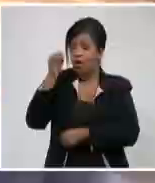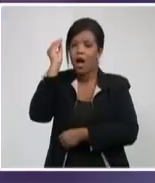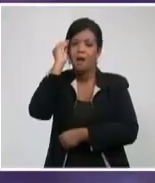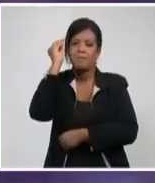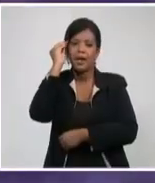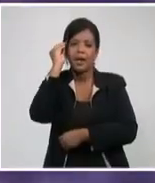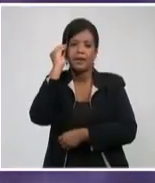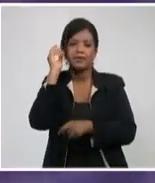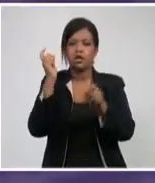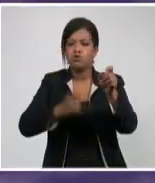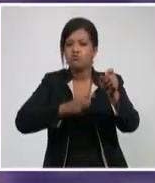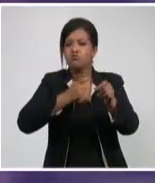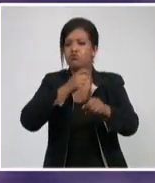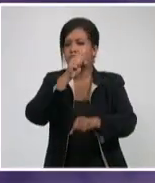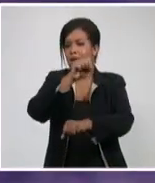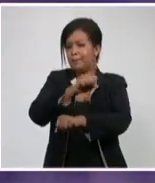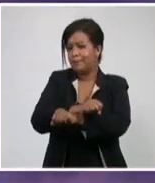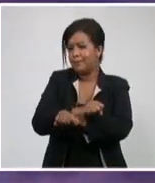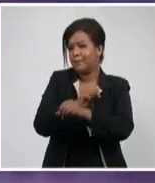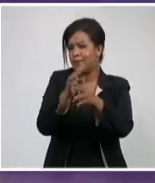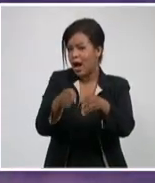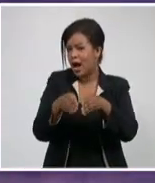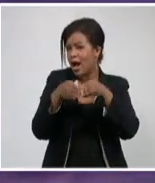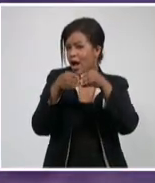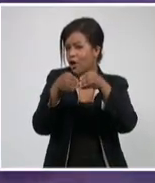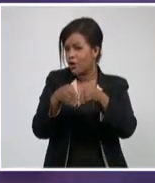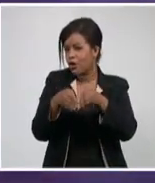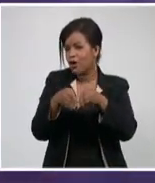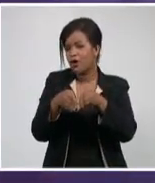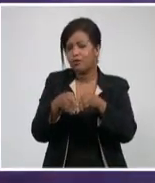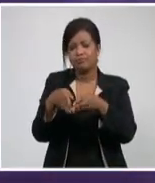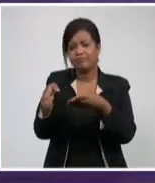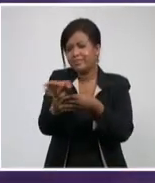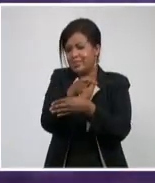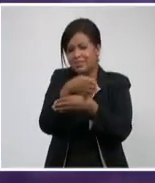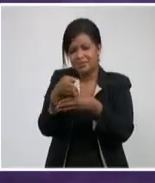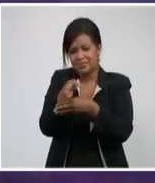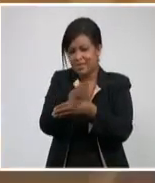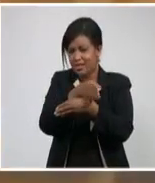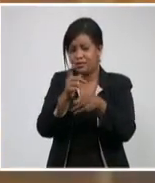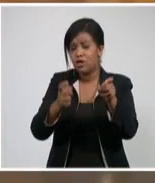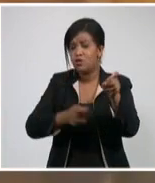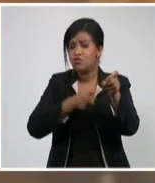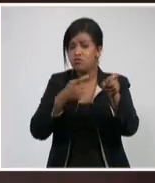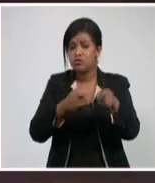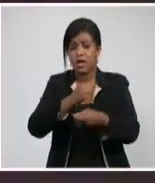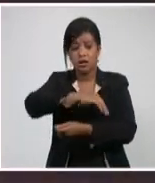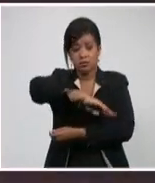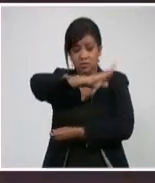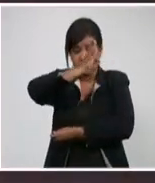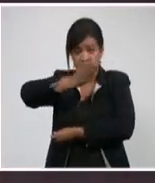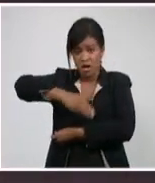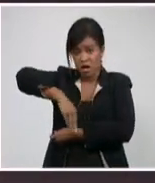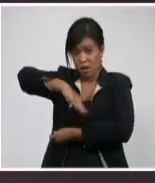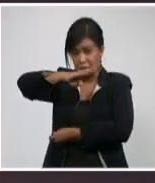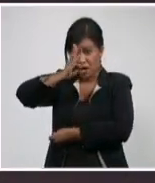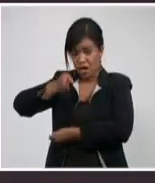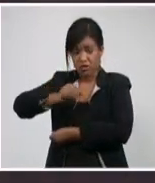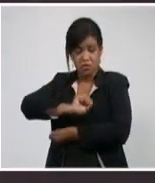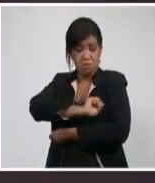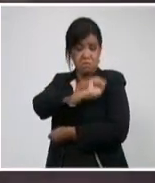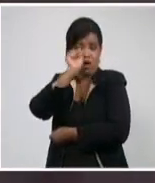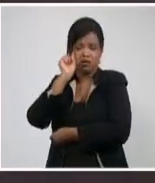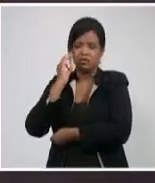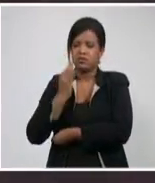la prisión, el exilio, el desembarco del yate de la libertad. En la Sierra Maestra se coronó y fue para siempre